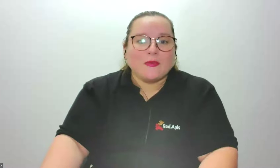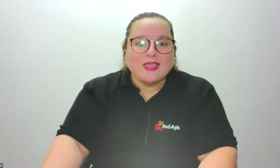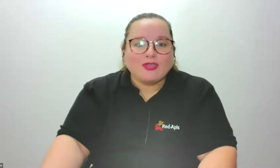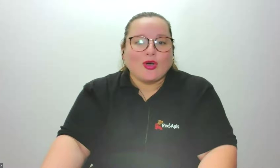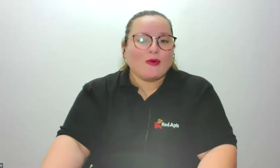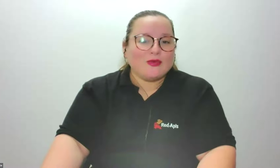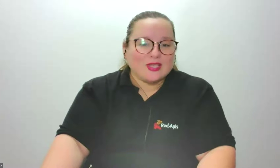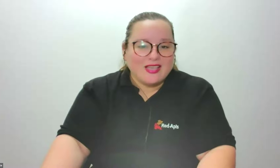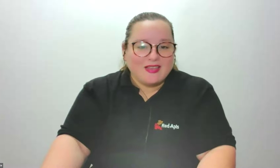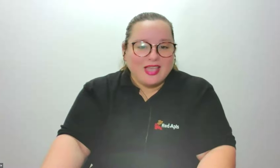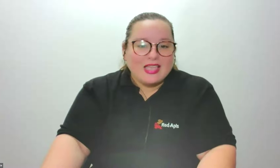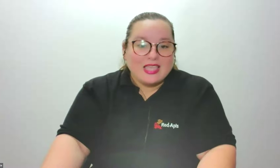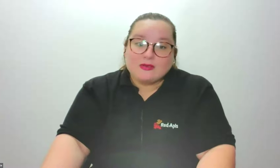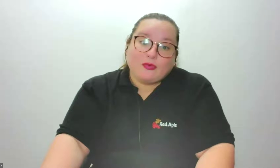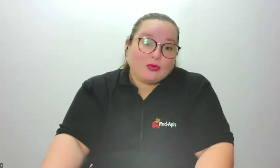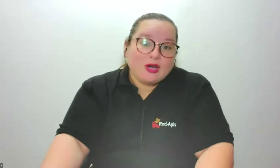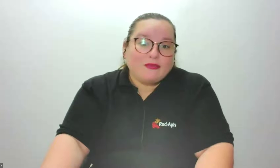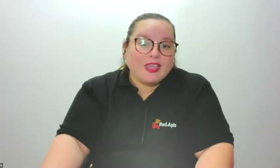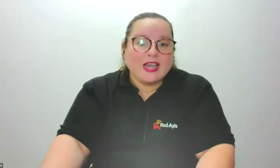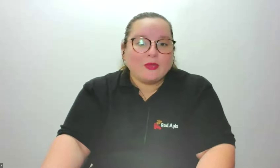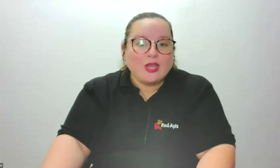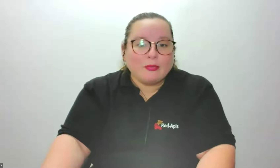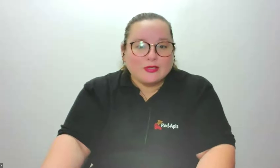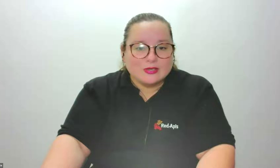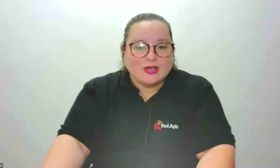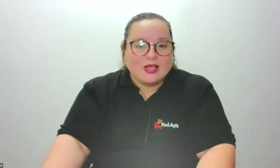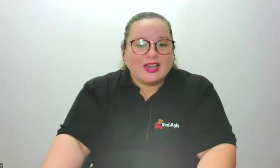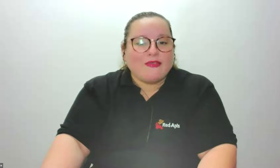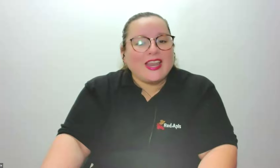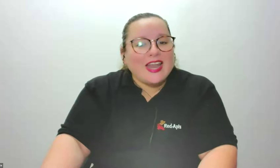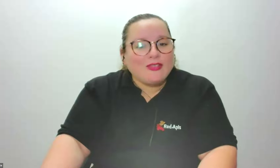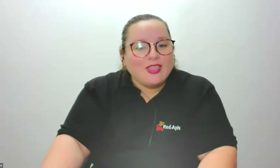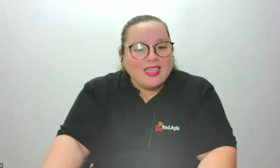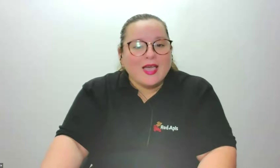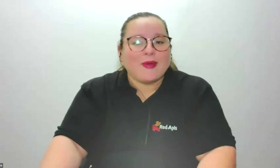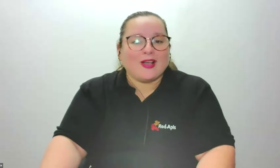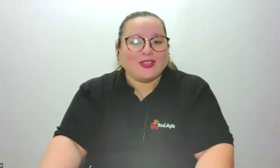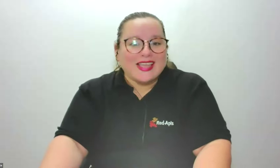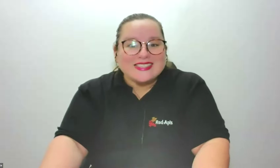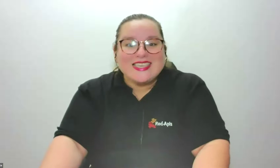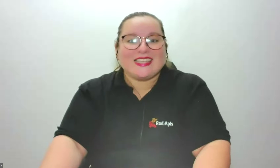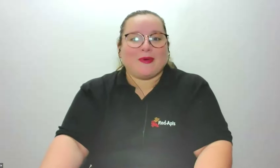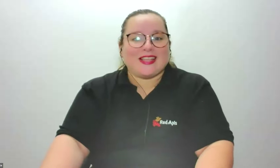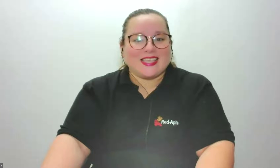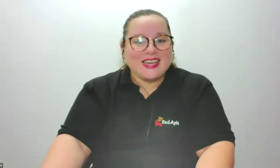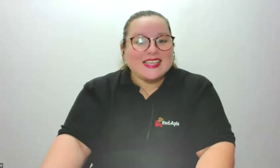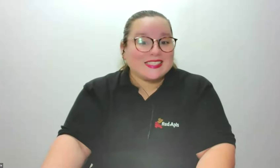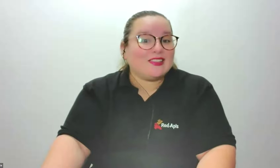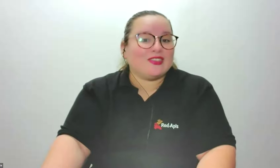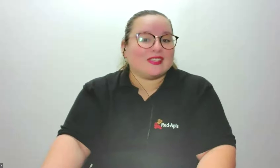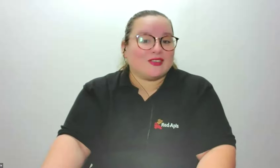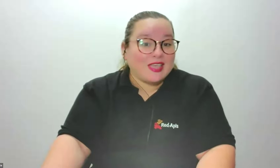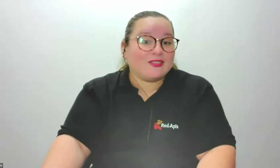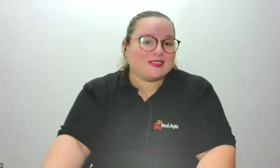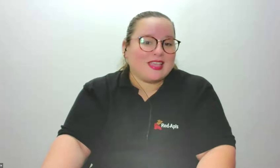su movimiento, cómo funcionaba. Y eso a futuro les fue generando un impulso, les fue generando ideas para contar chistes, para seguir